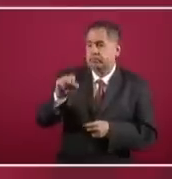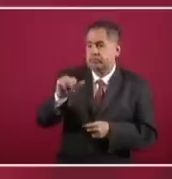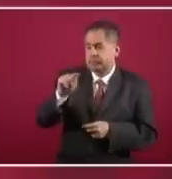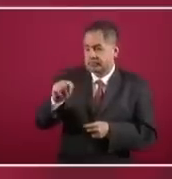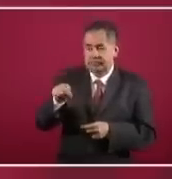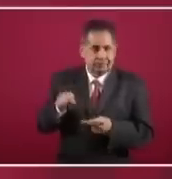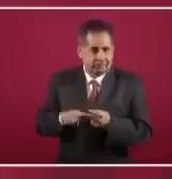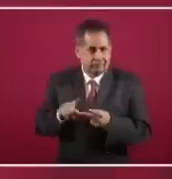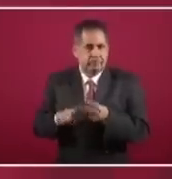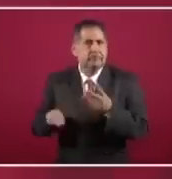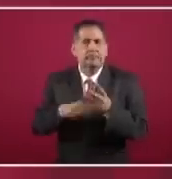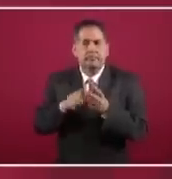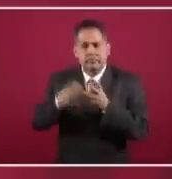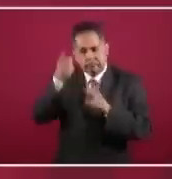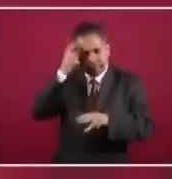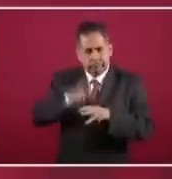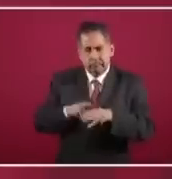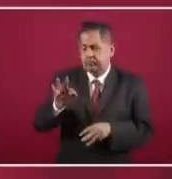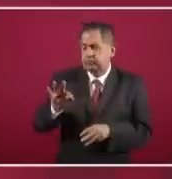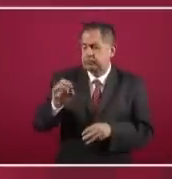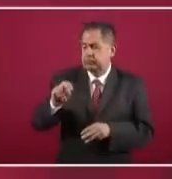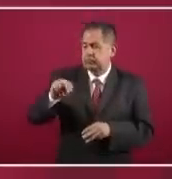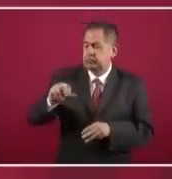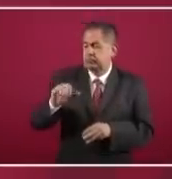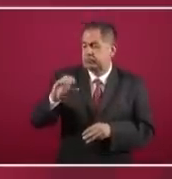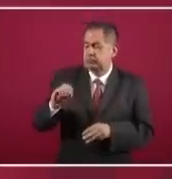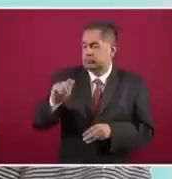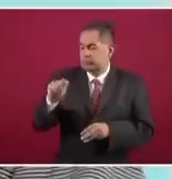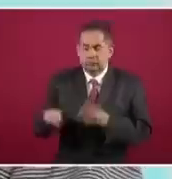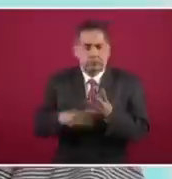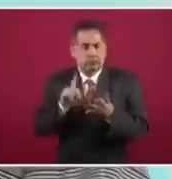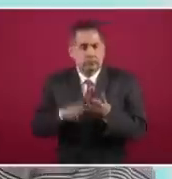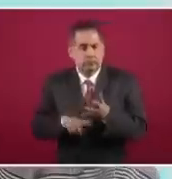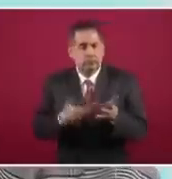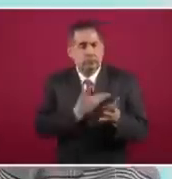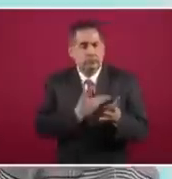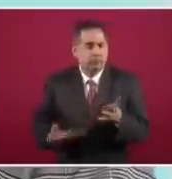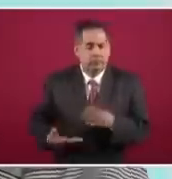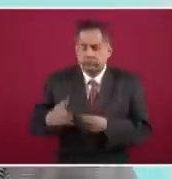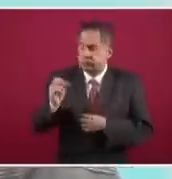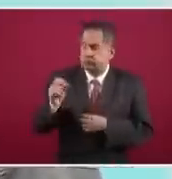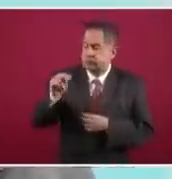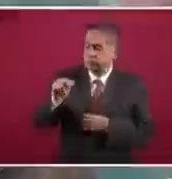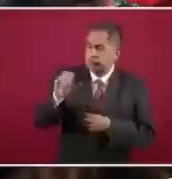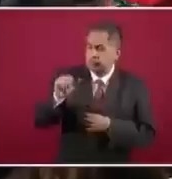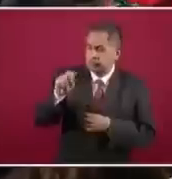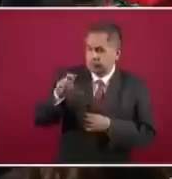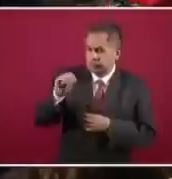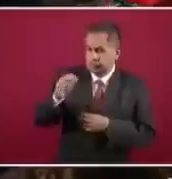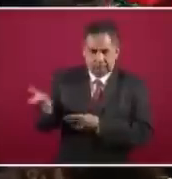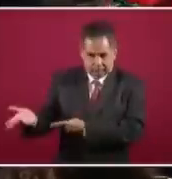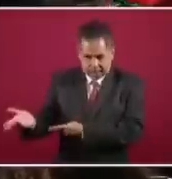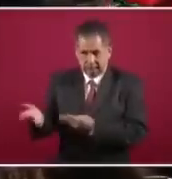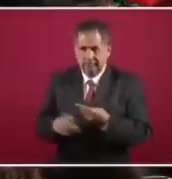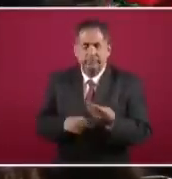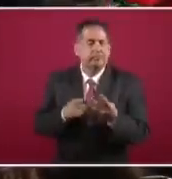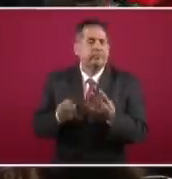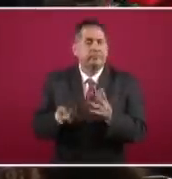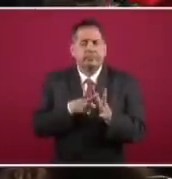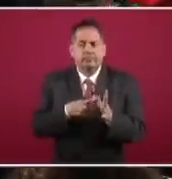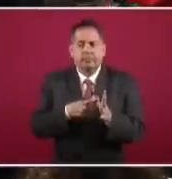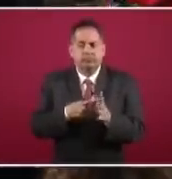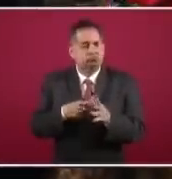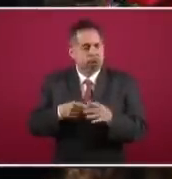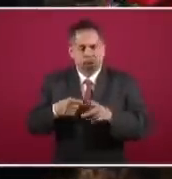del director de Fonacot, del presidente de Concanaco, que hoy nos acompaña. Y